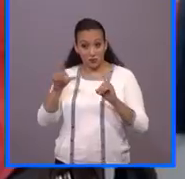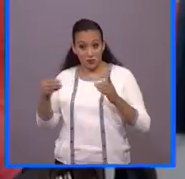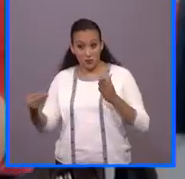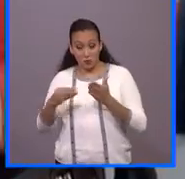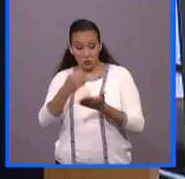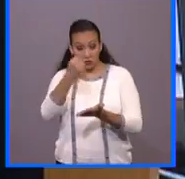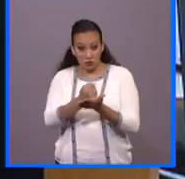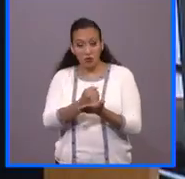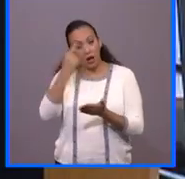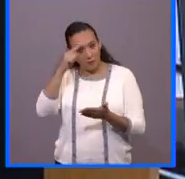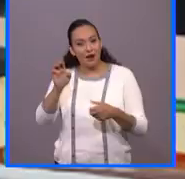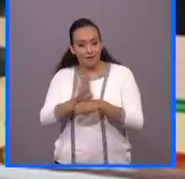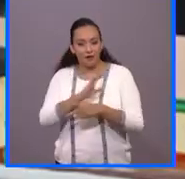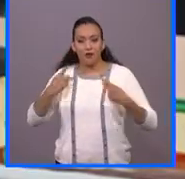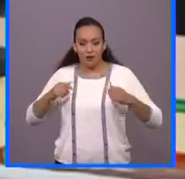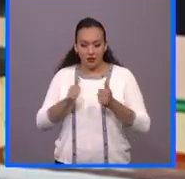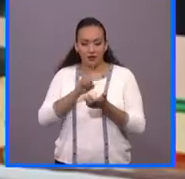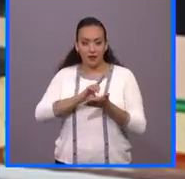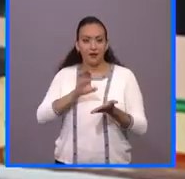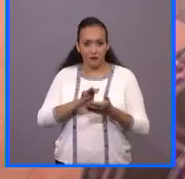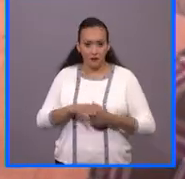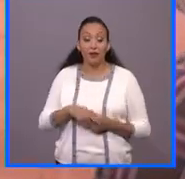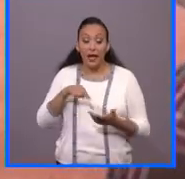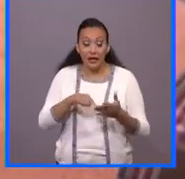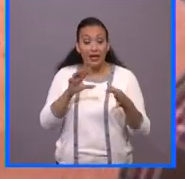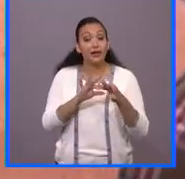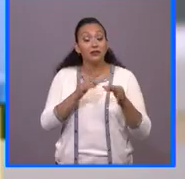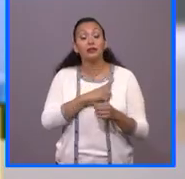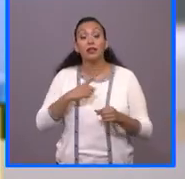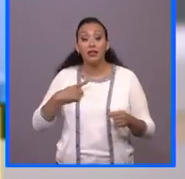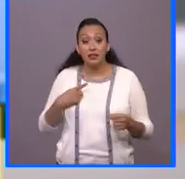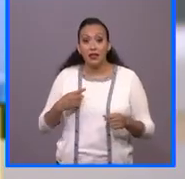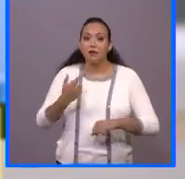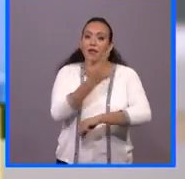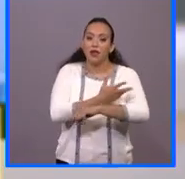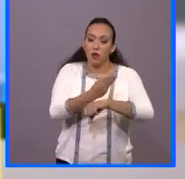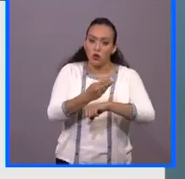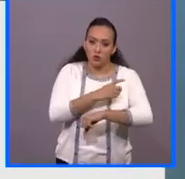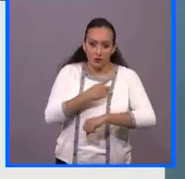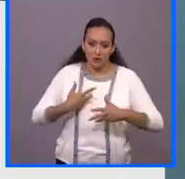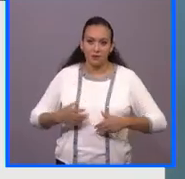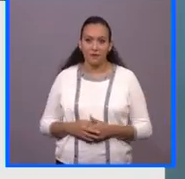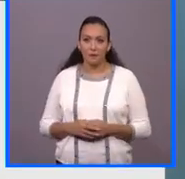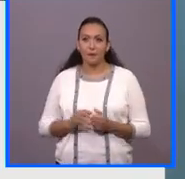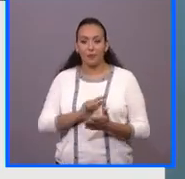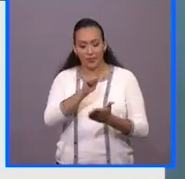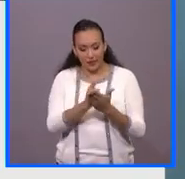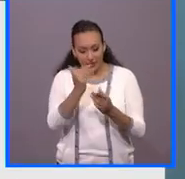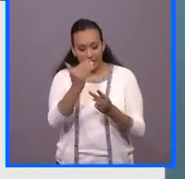y de la jurisprudencia internacional definen la obligación de realizar ajustes al procedimiento. Las normas,